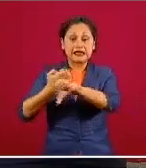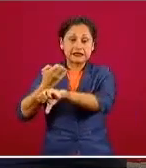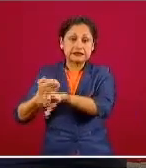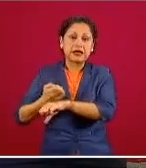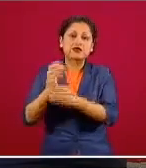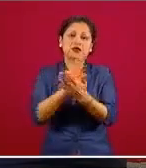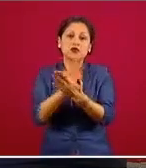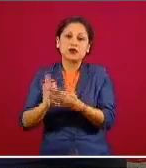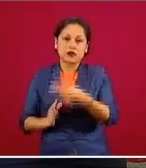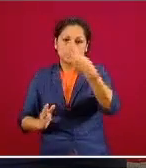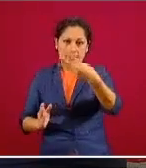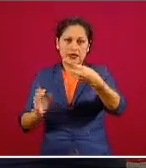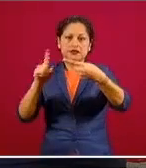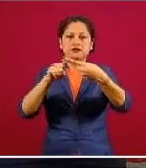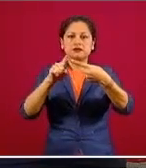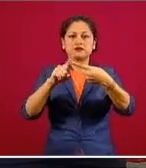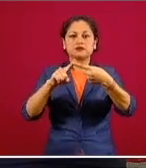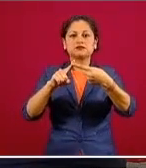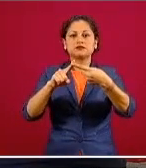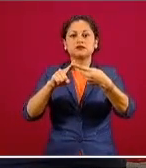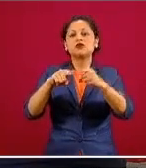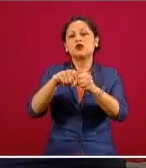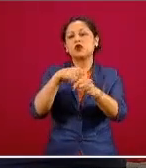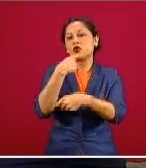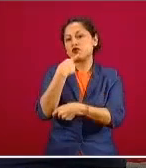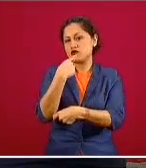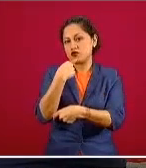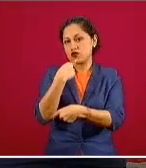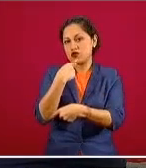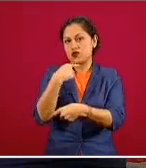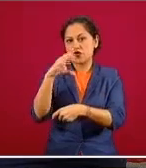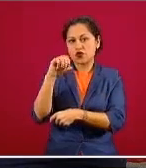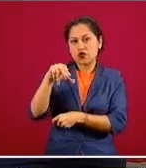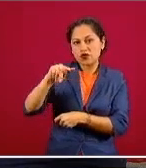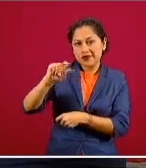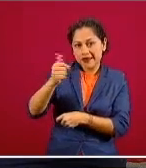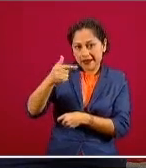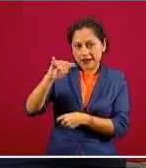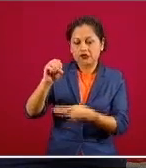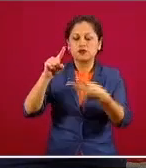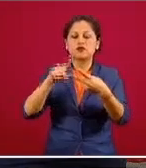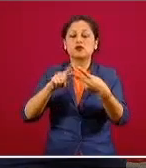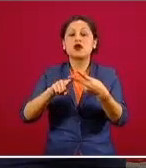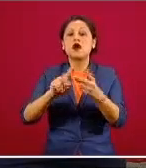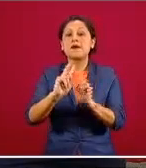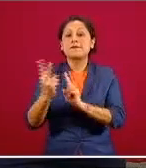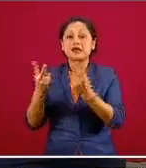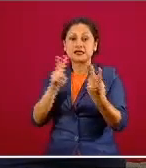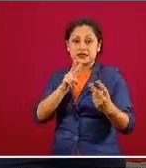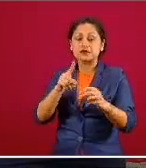categorías: con contagios, son los que están pintados en rojo; vecinos de contagios, los que están pintados en amarillo;